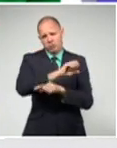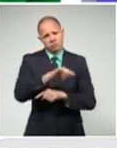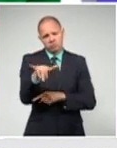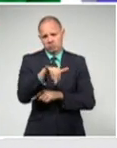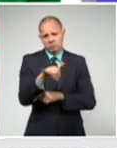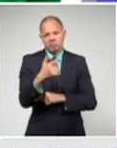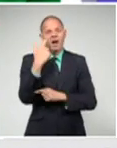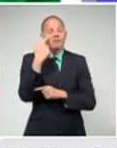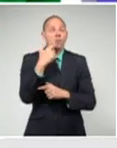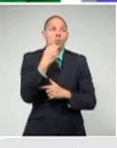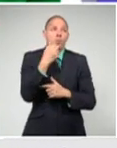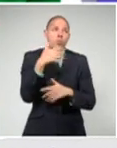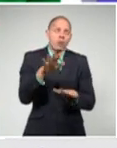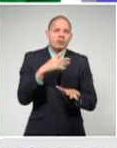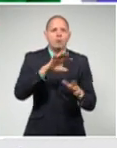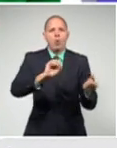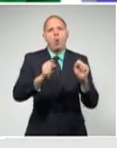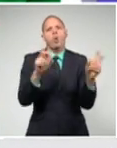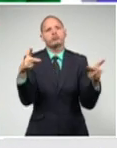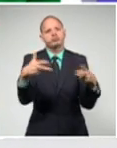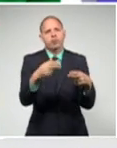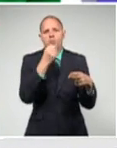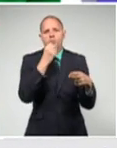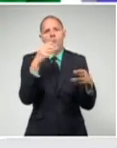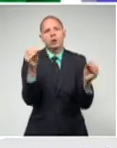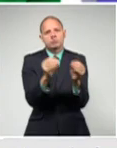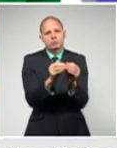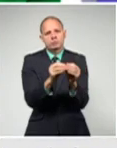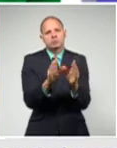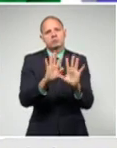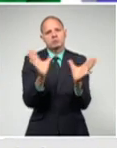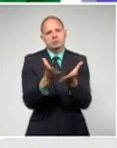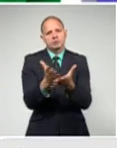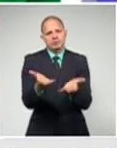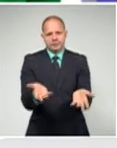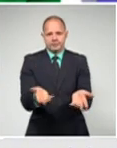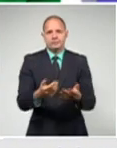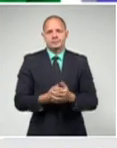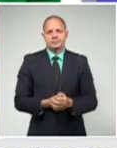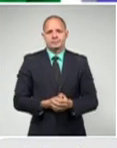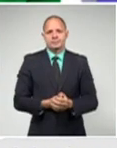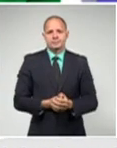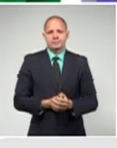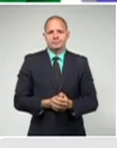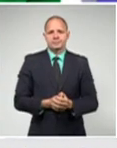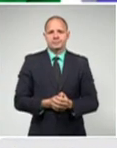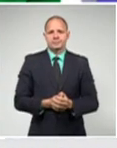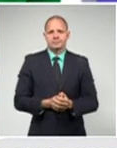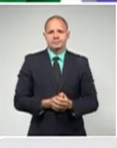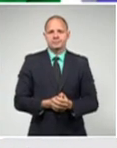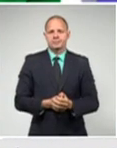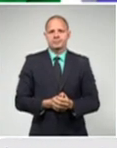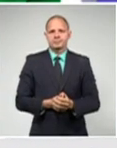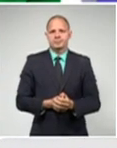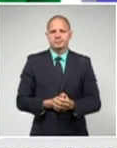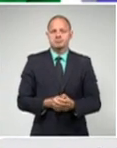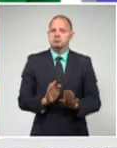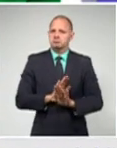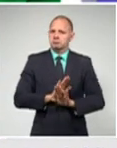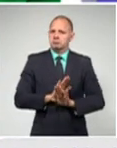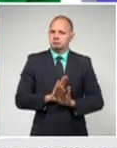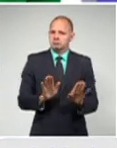controlar el incremento de la transmisión que ha tenido desde hace varias semanas. De esta forma y con